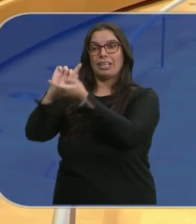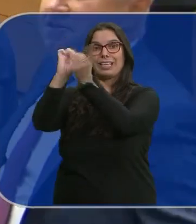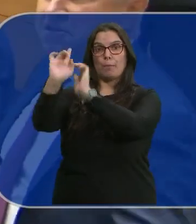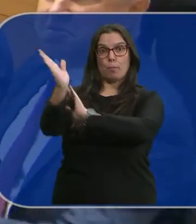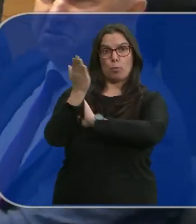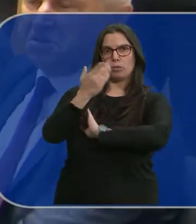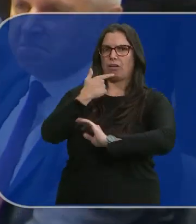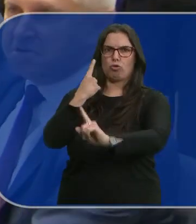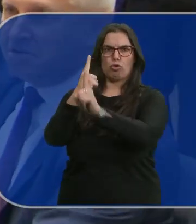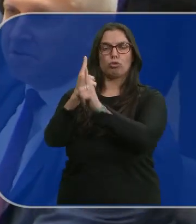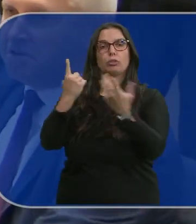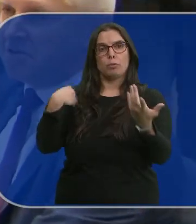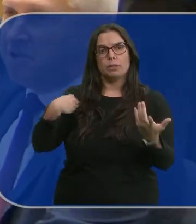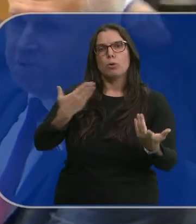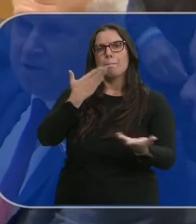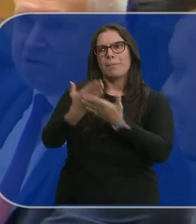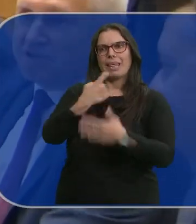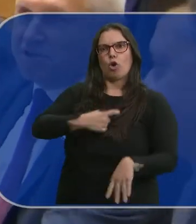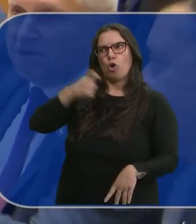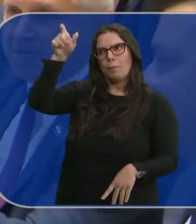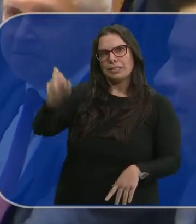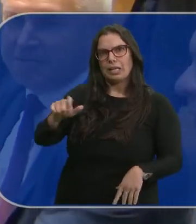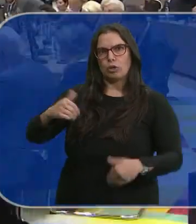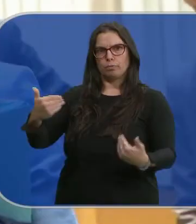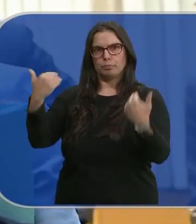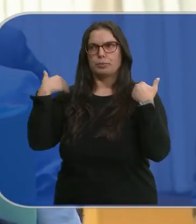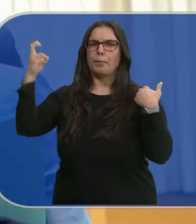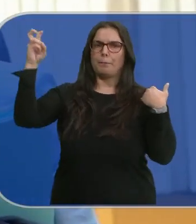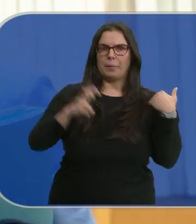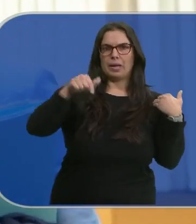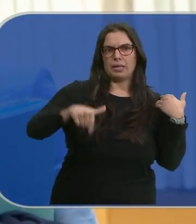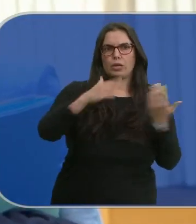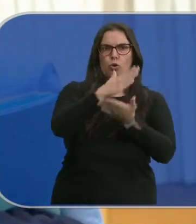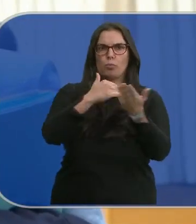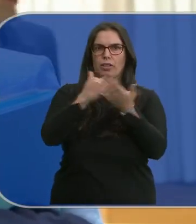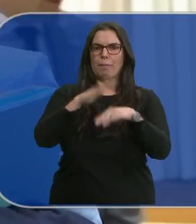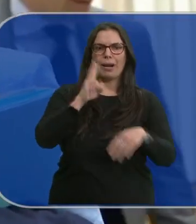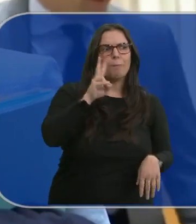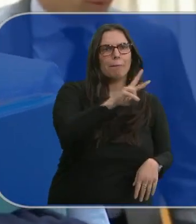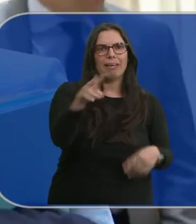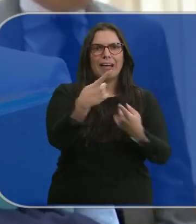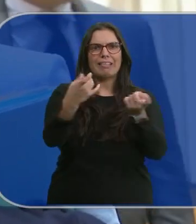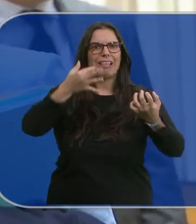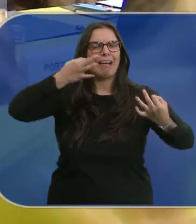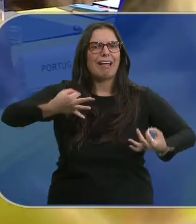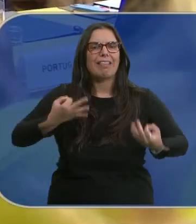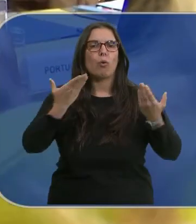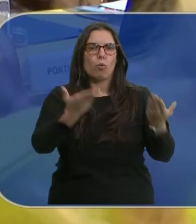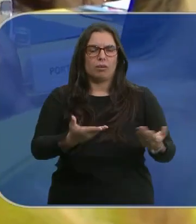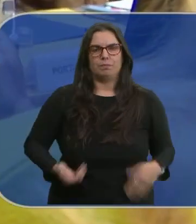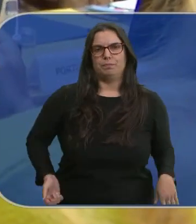cambios anunciados, ha invitado al propio comisario europeo a visitar nuestra comunidad para que vea las necesidades reales.